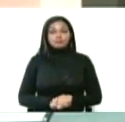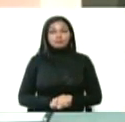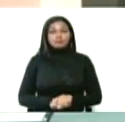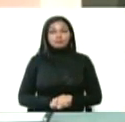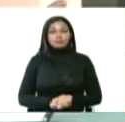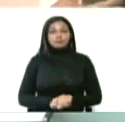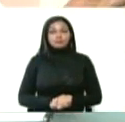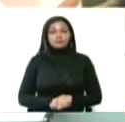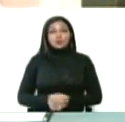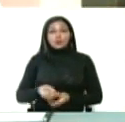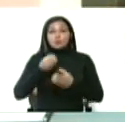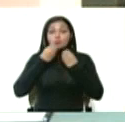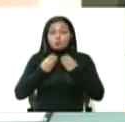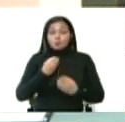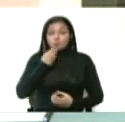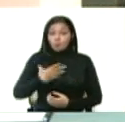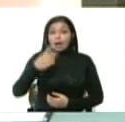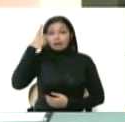Buen psiquiatra.